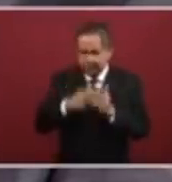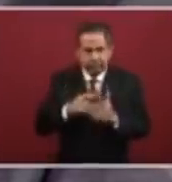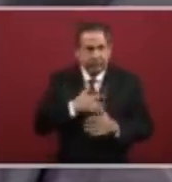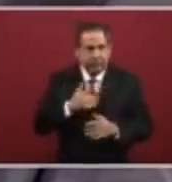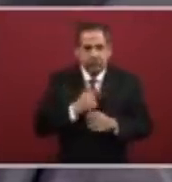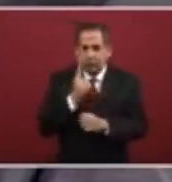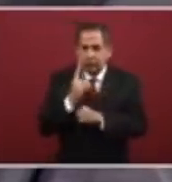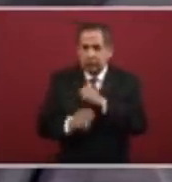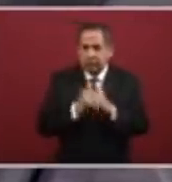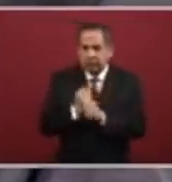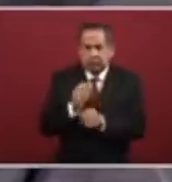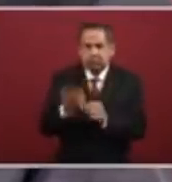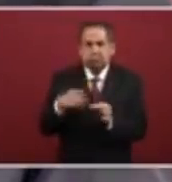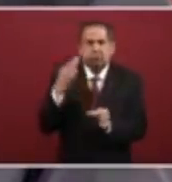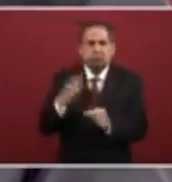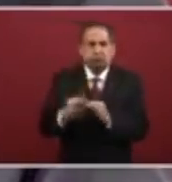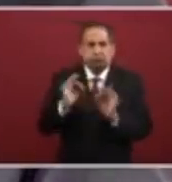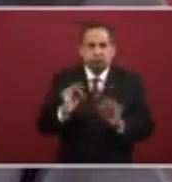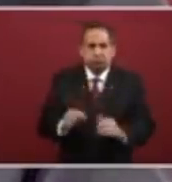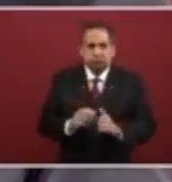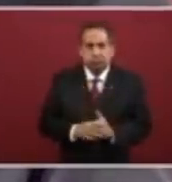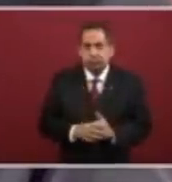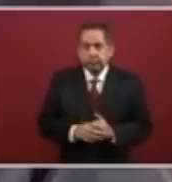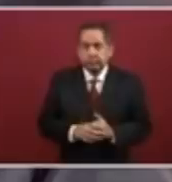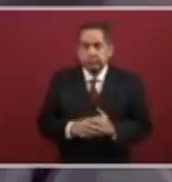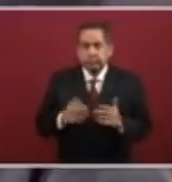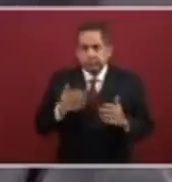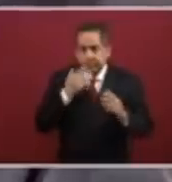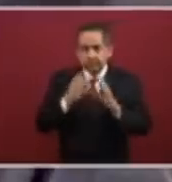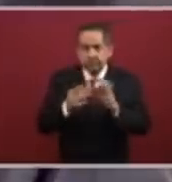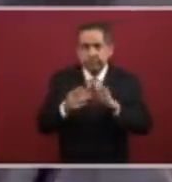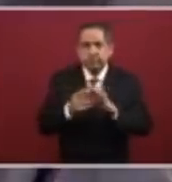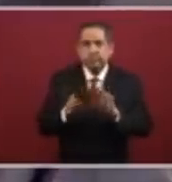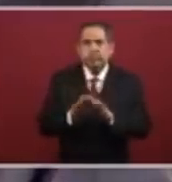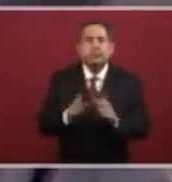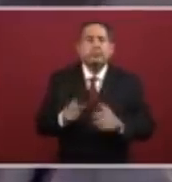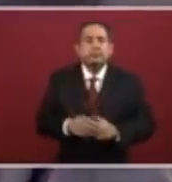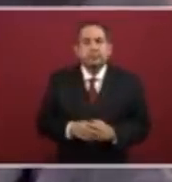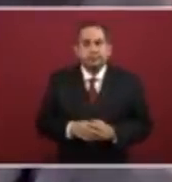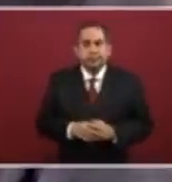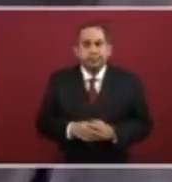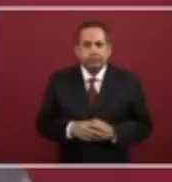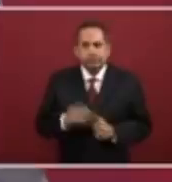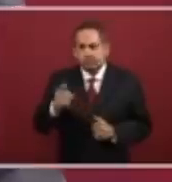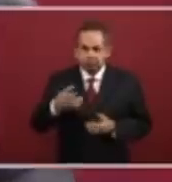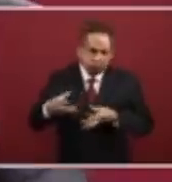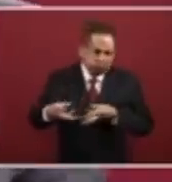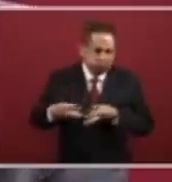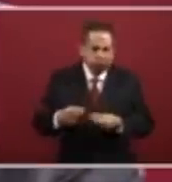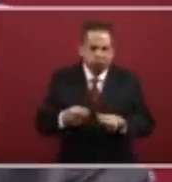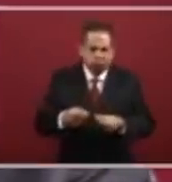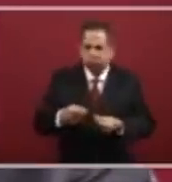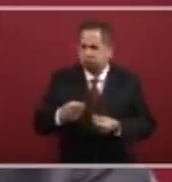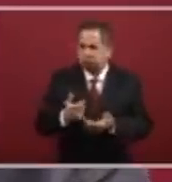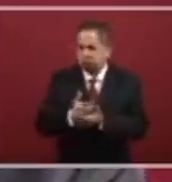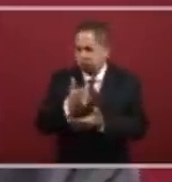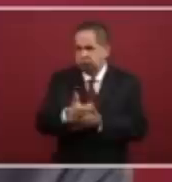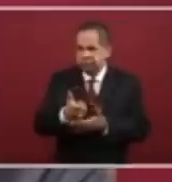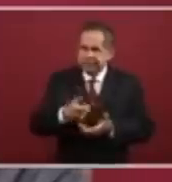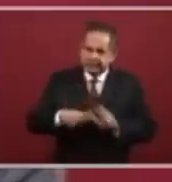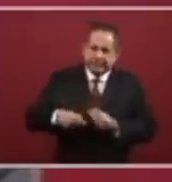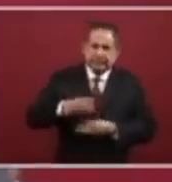medio, y salió. Y con costos